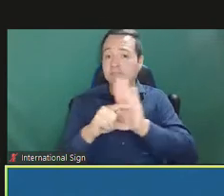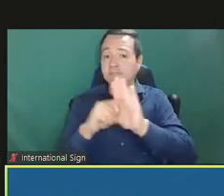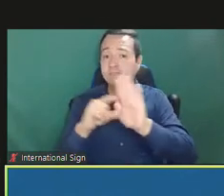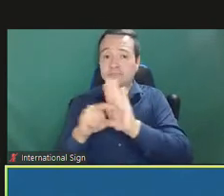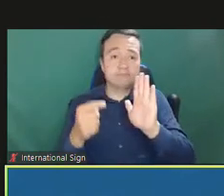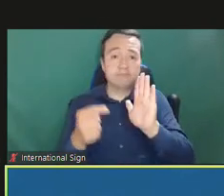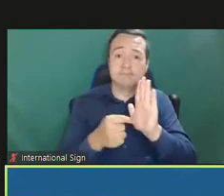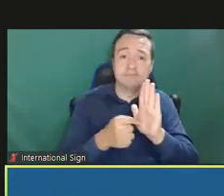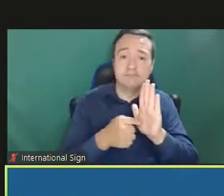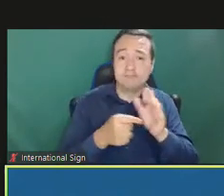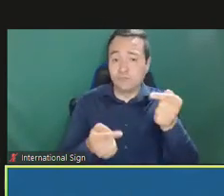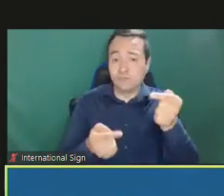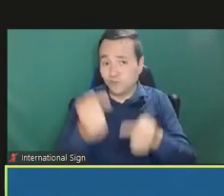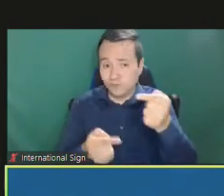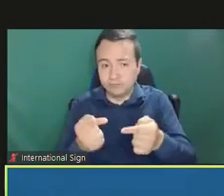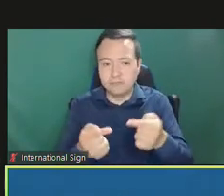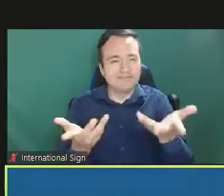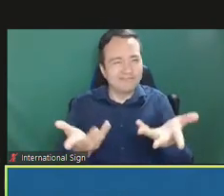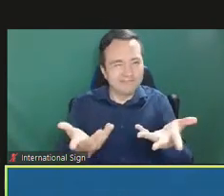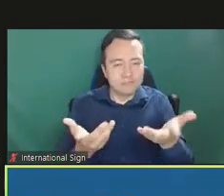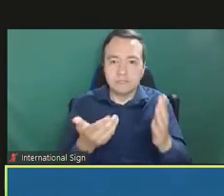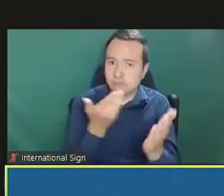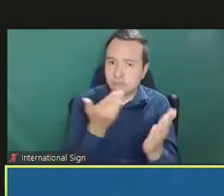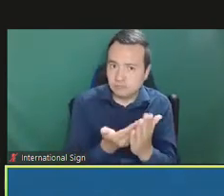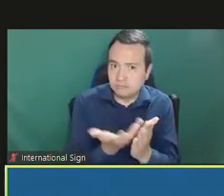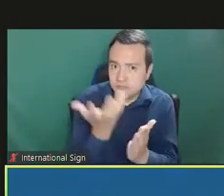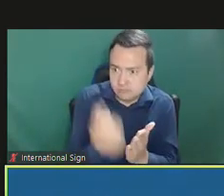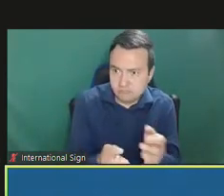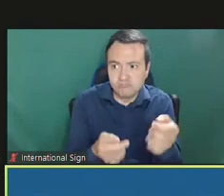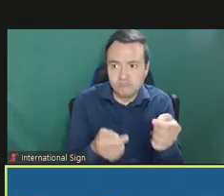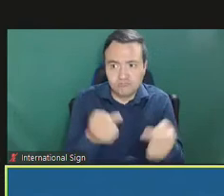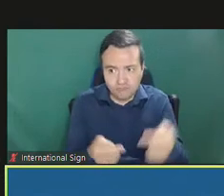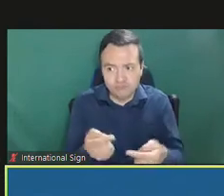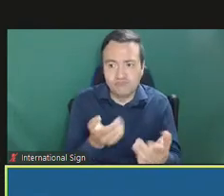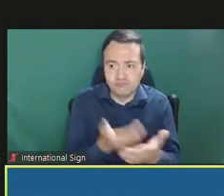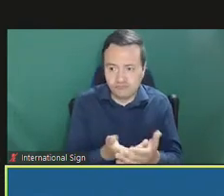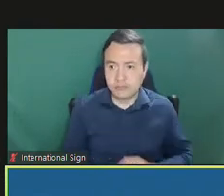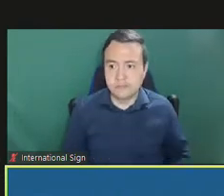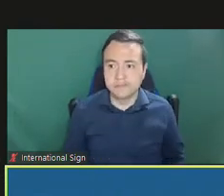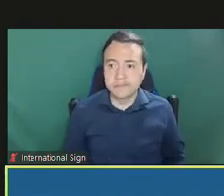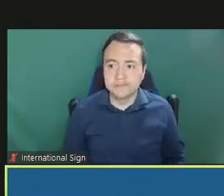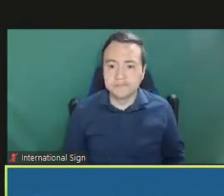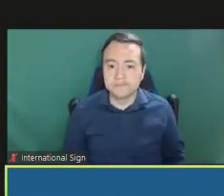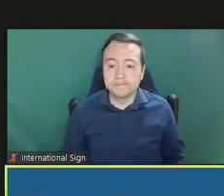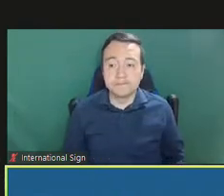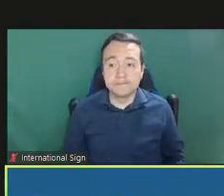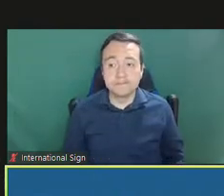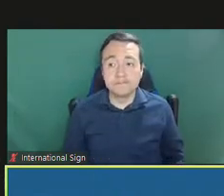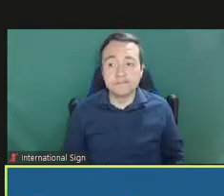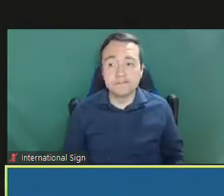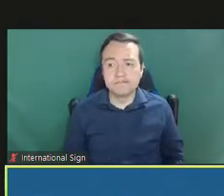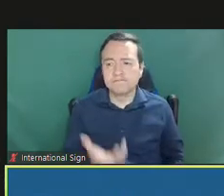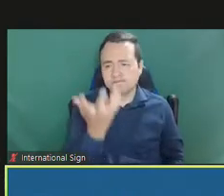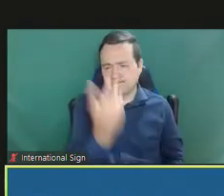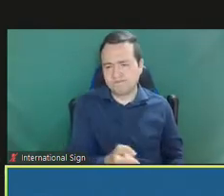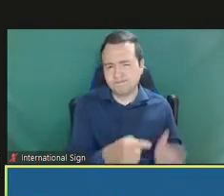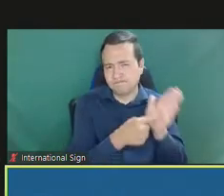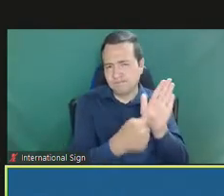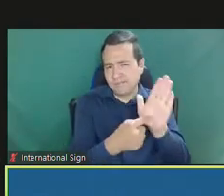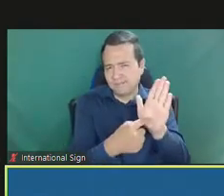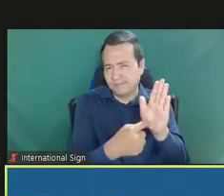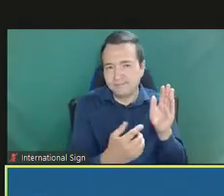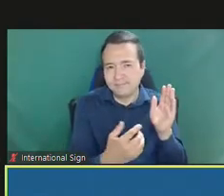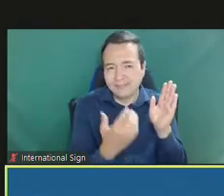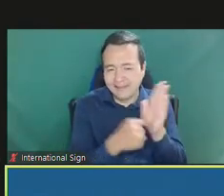debilitar las regulaciones existentes aquí tenemos un ejemplo de los